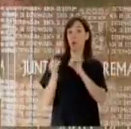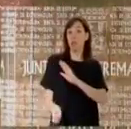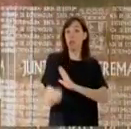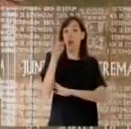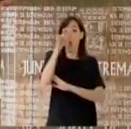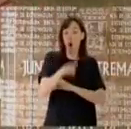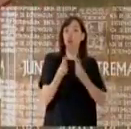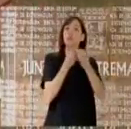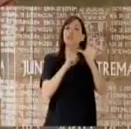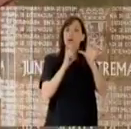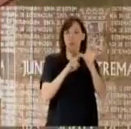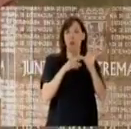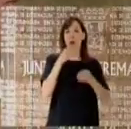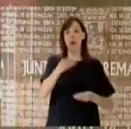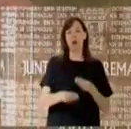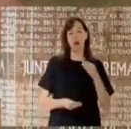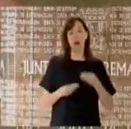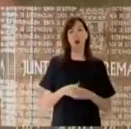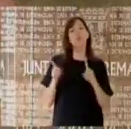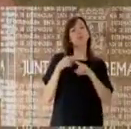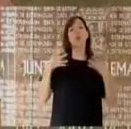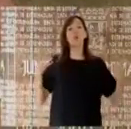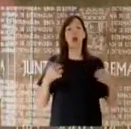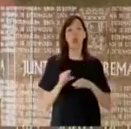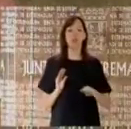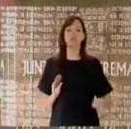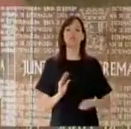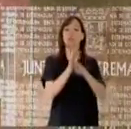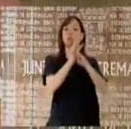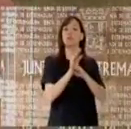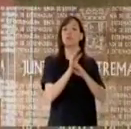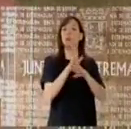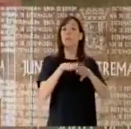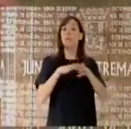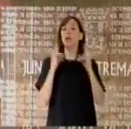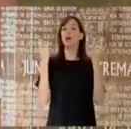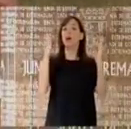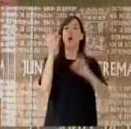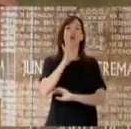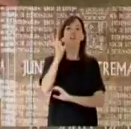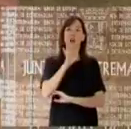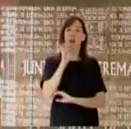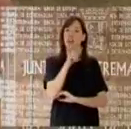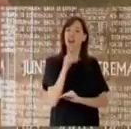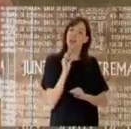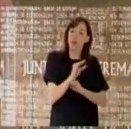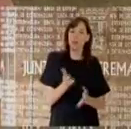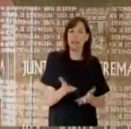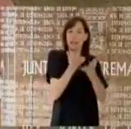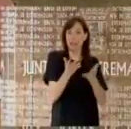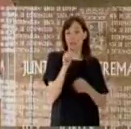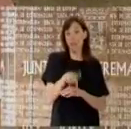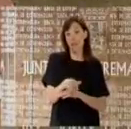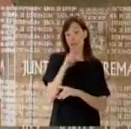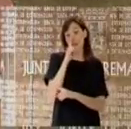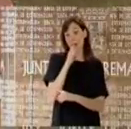la Junta de Extremadura para establecer ayudas para la modernización del olivar en la región para el presente ejercicio correspondiente al